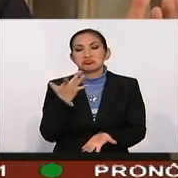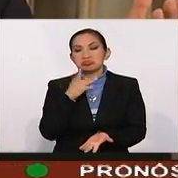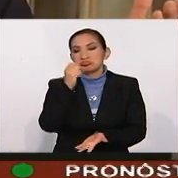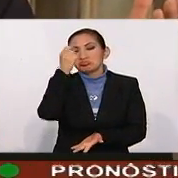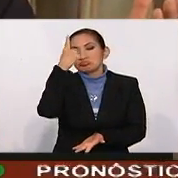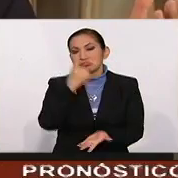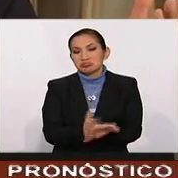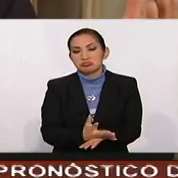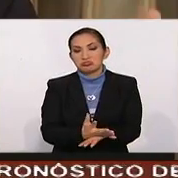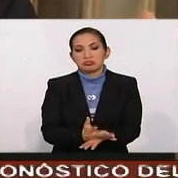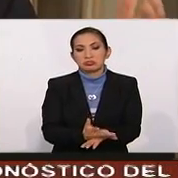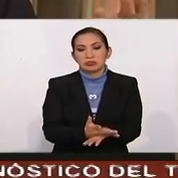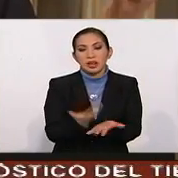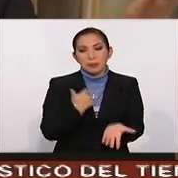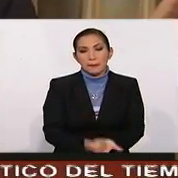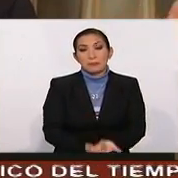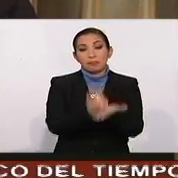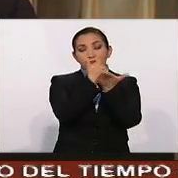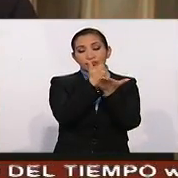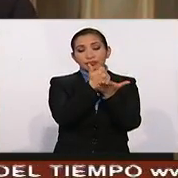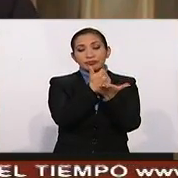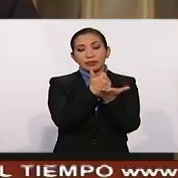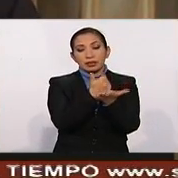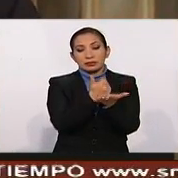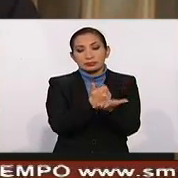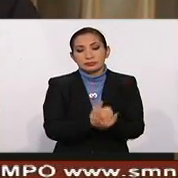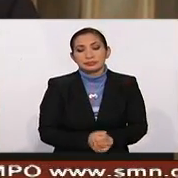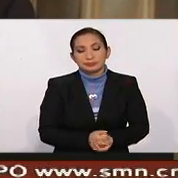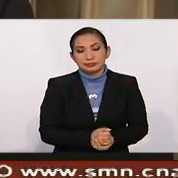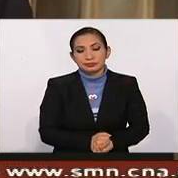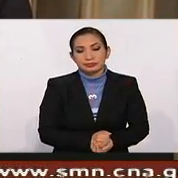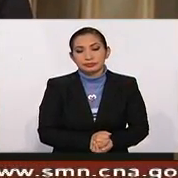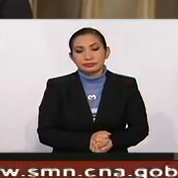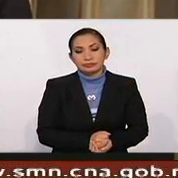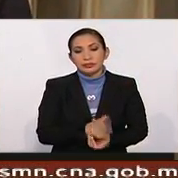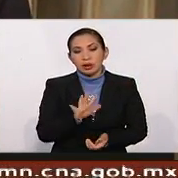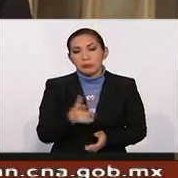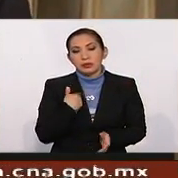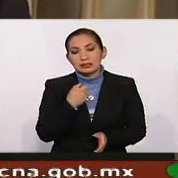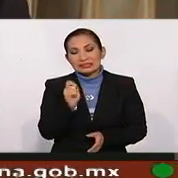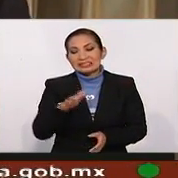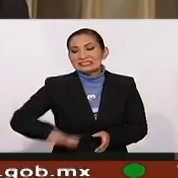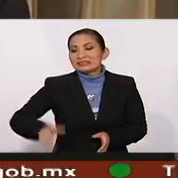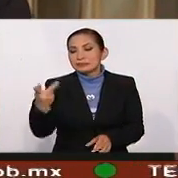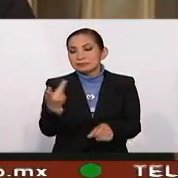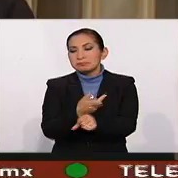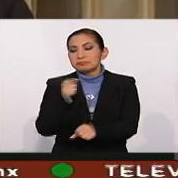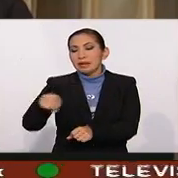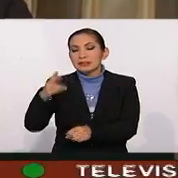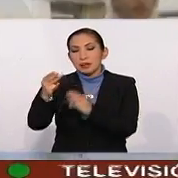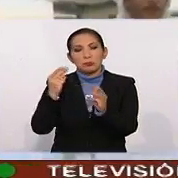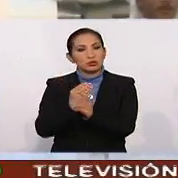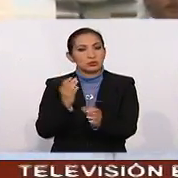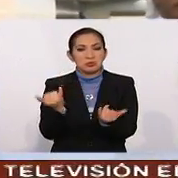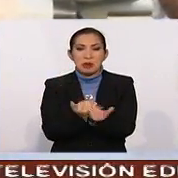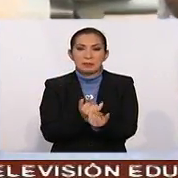simplemente amortigua y que simplemente refiere a lo que ocurre en el mundo